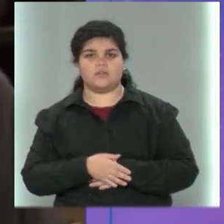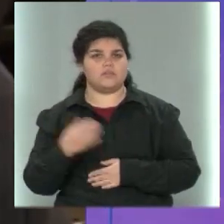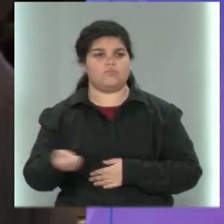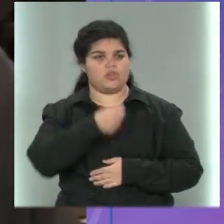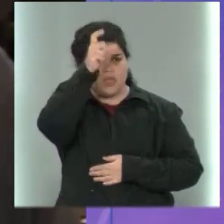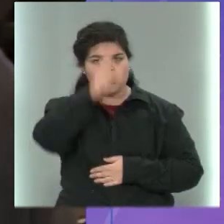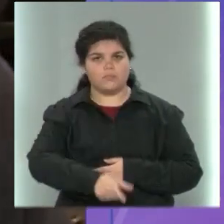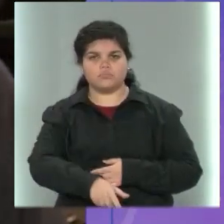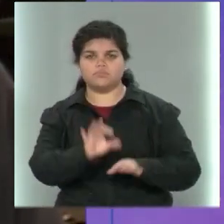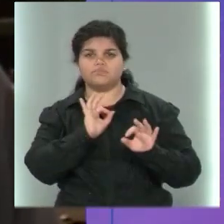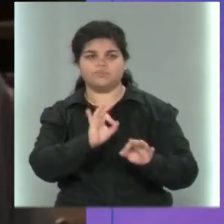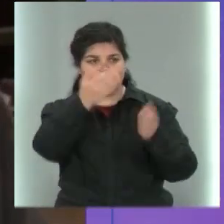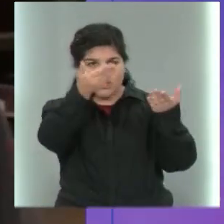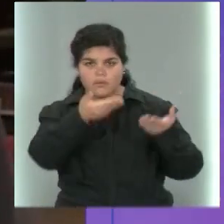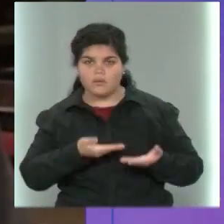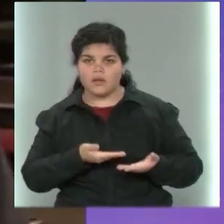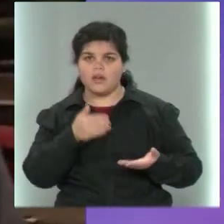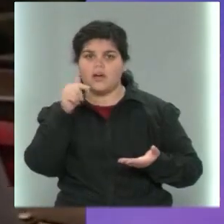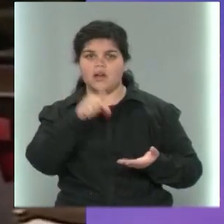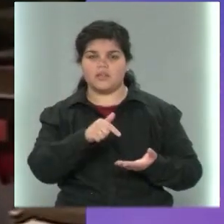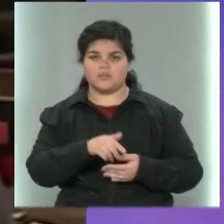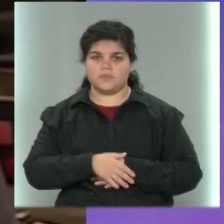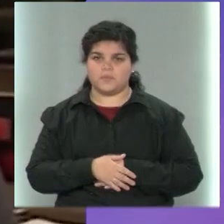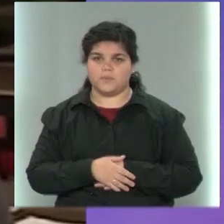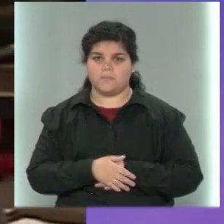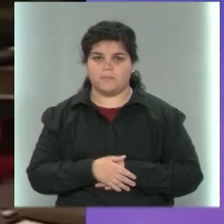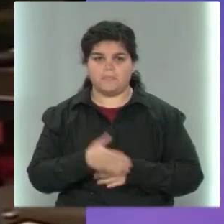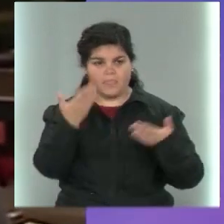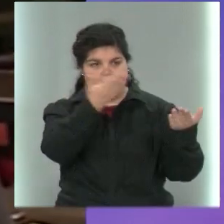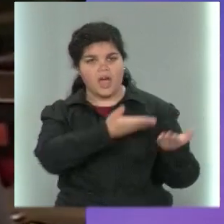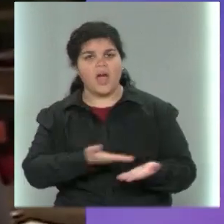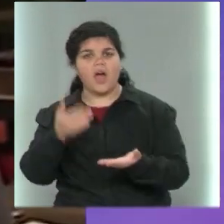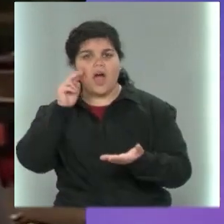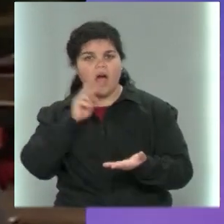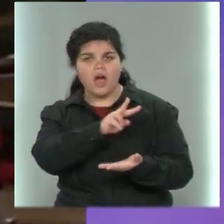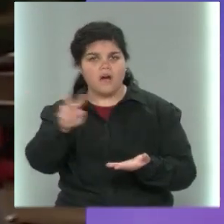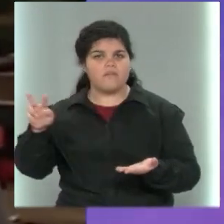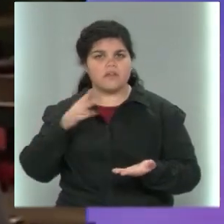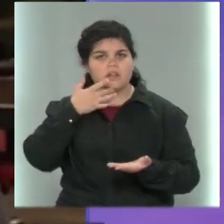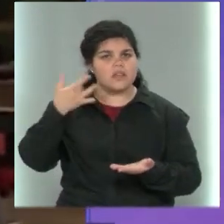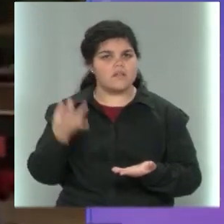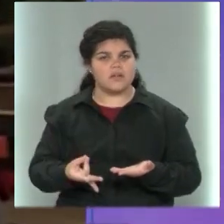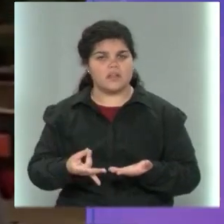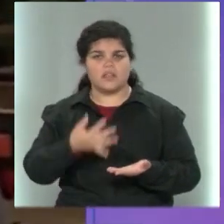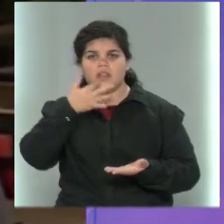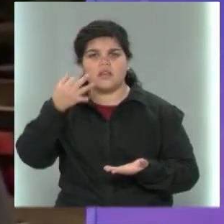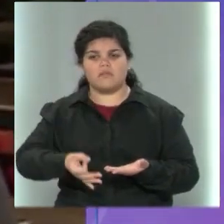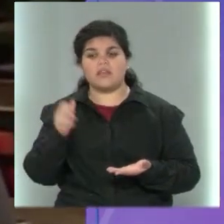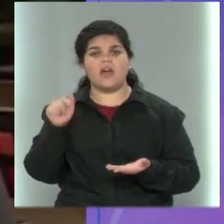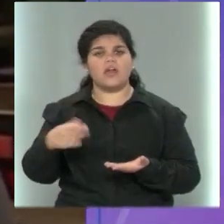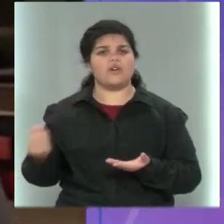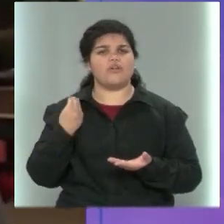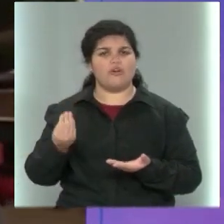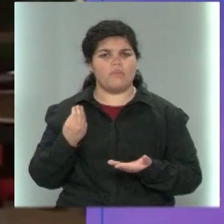oídos y su sensibilidad a percibir el inmenso daño que se está